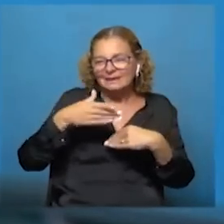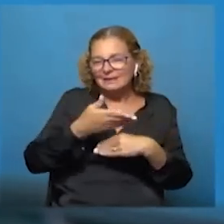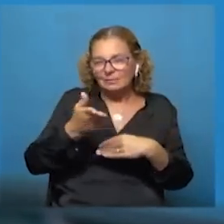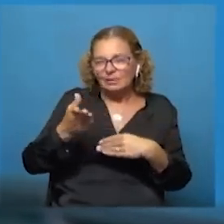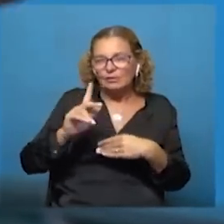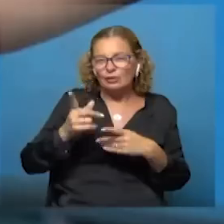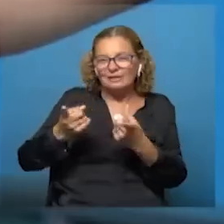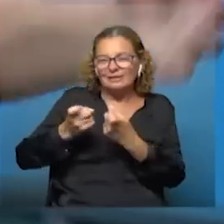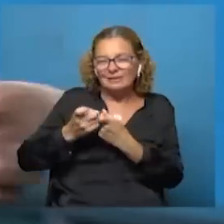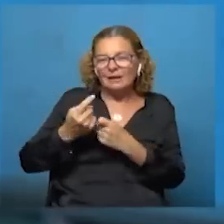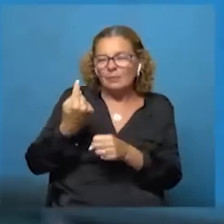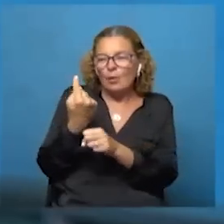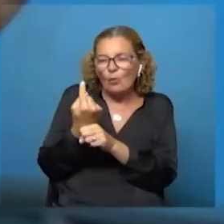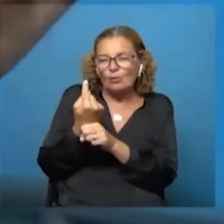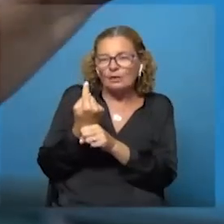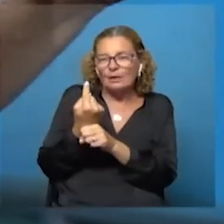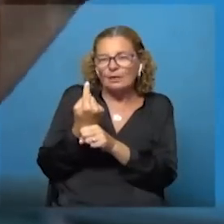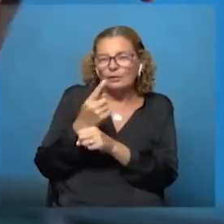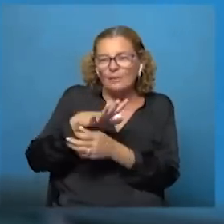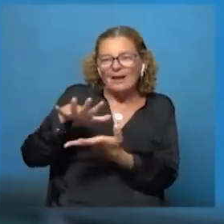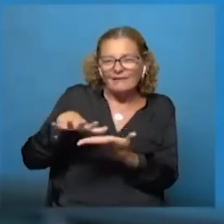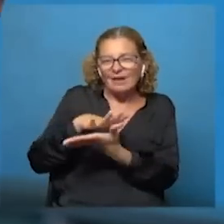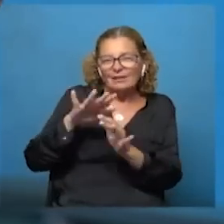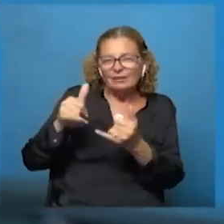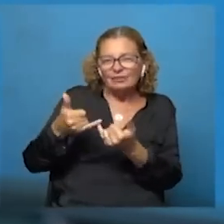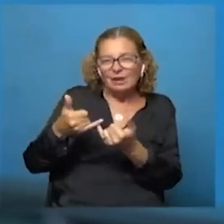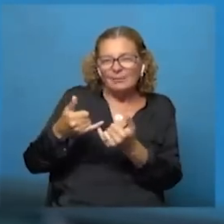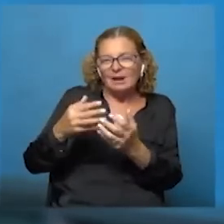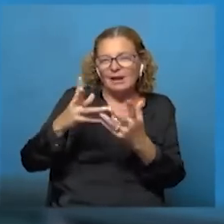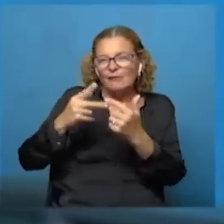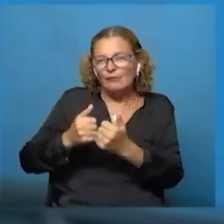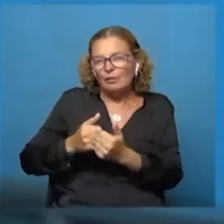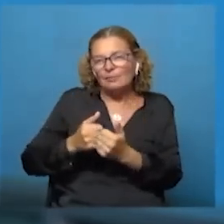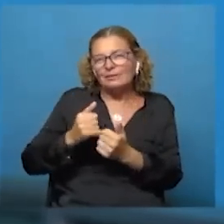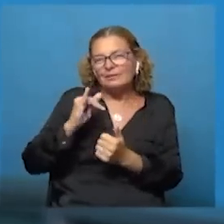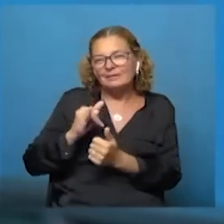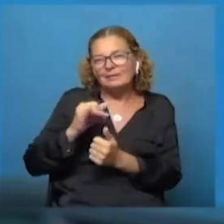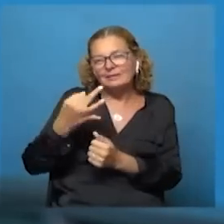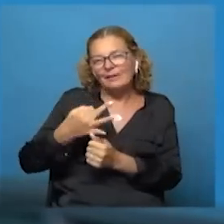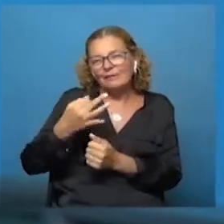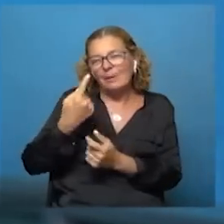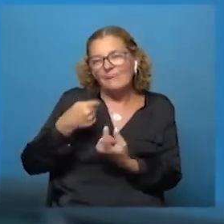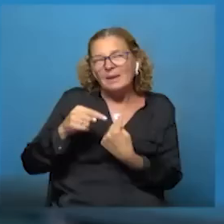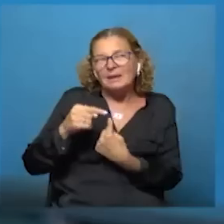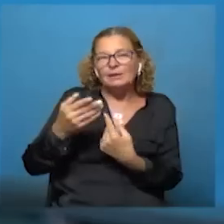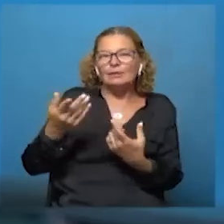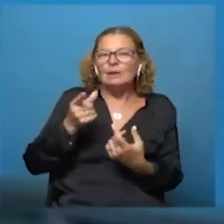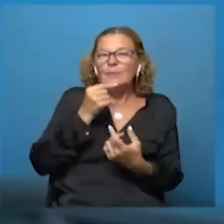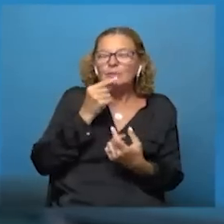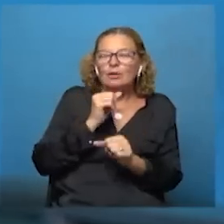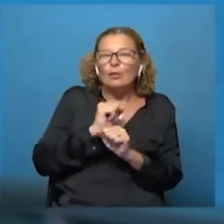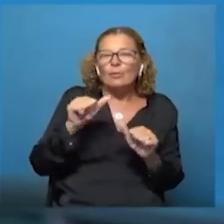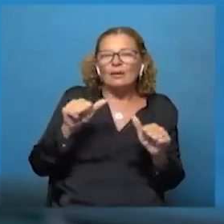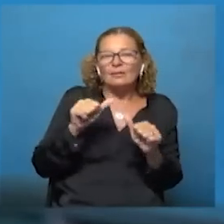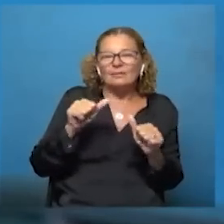no precisaremos una no para el barrio ya para la modalidad Sí está bien pero la policía no lo